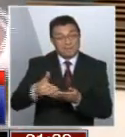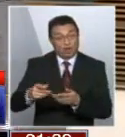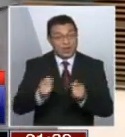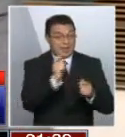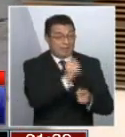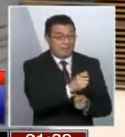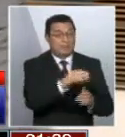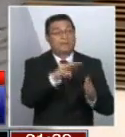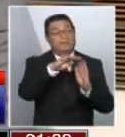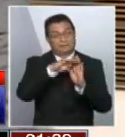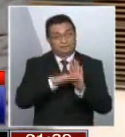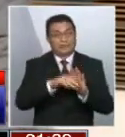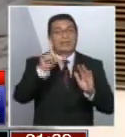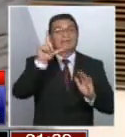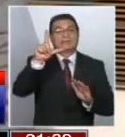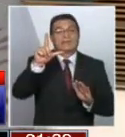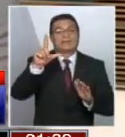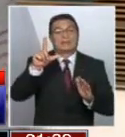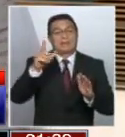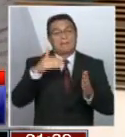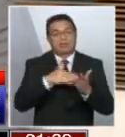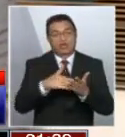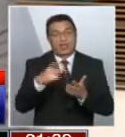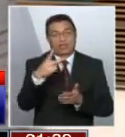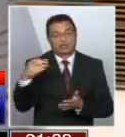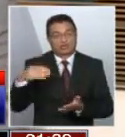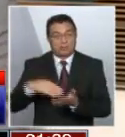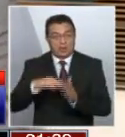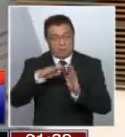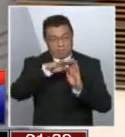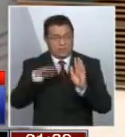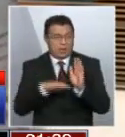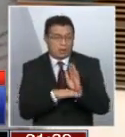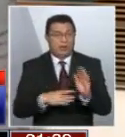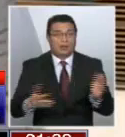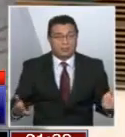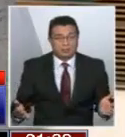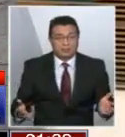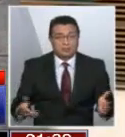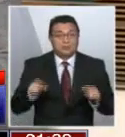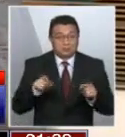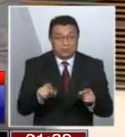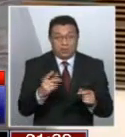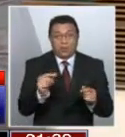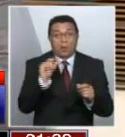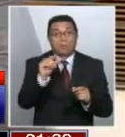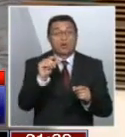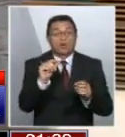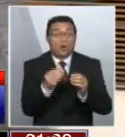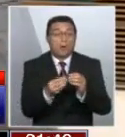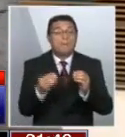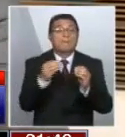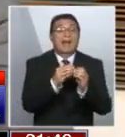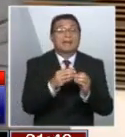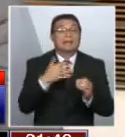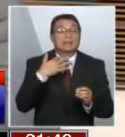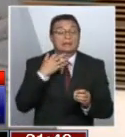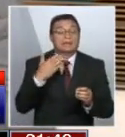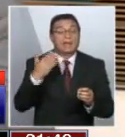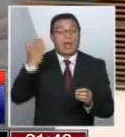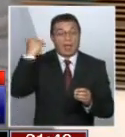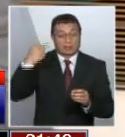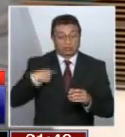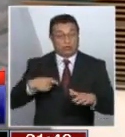a 7,2 millones brutos, y como te decía, es un poquito más de lo que teníamos cuando